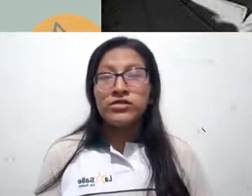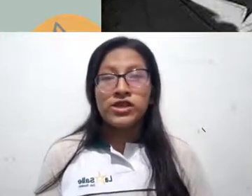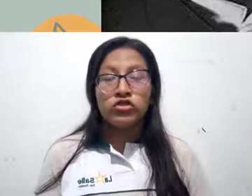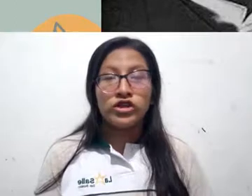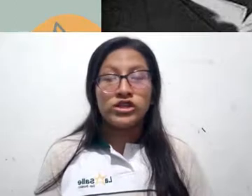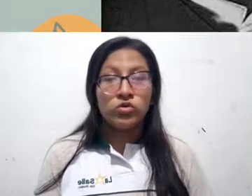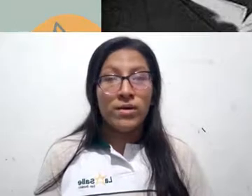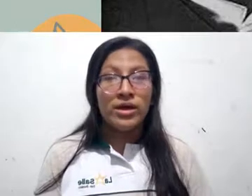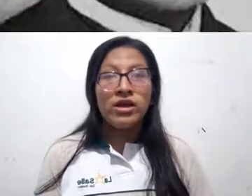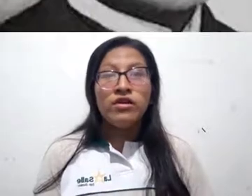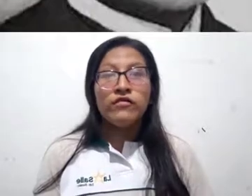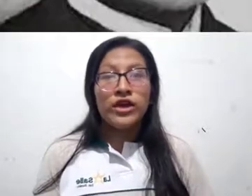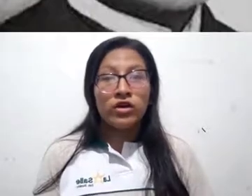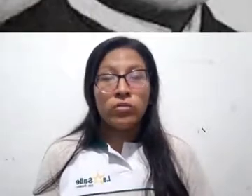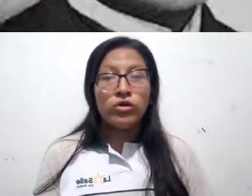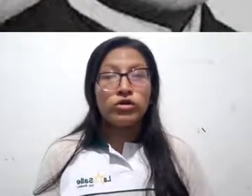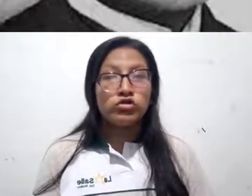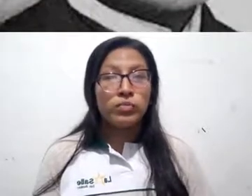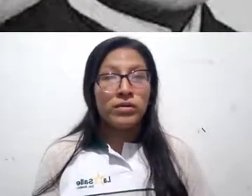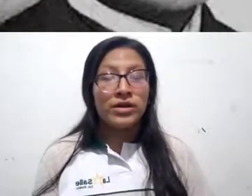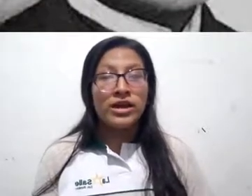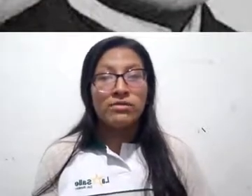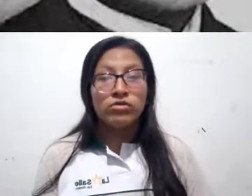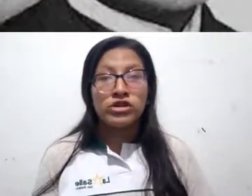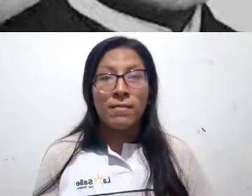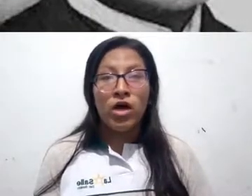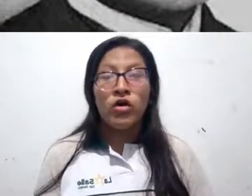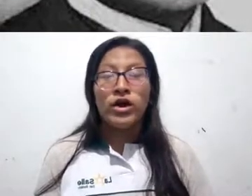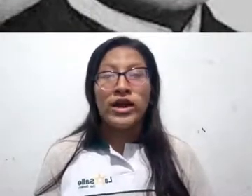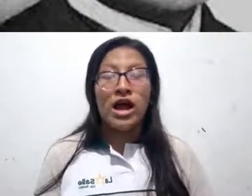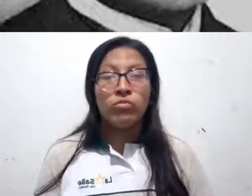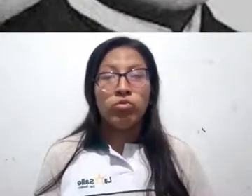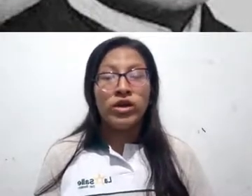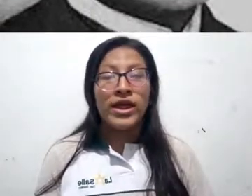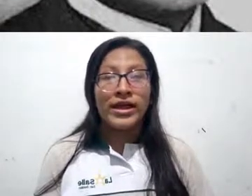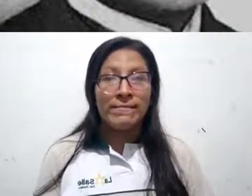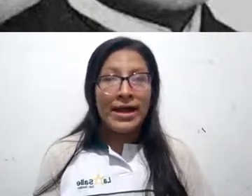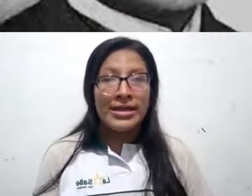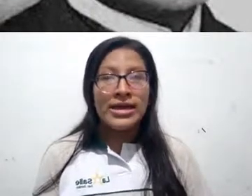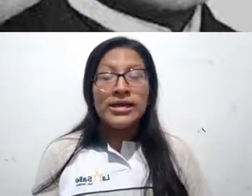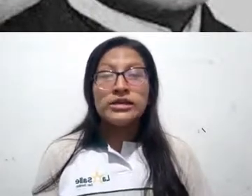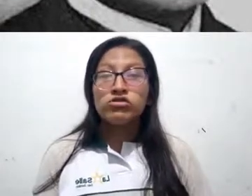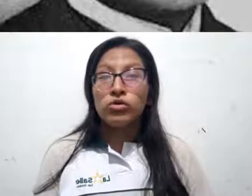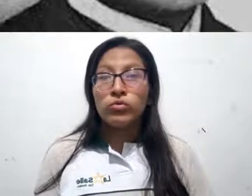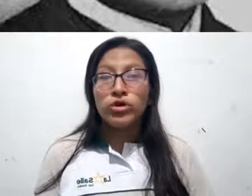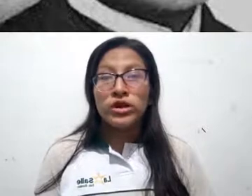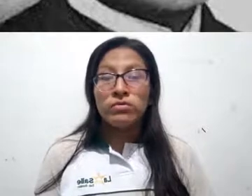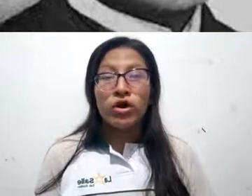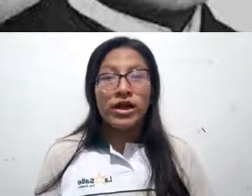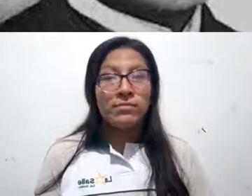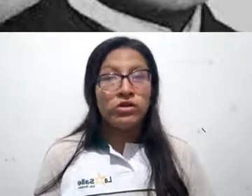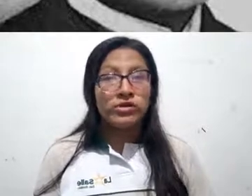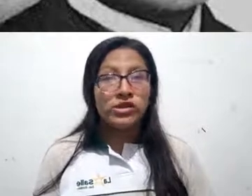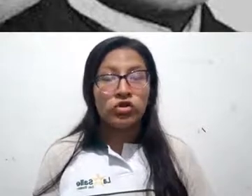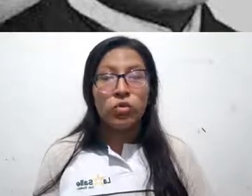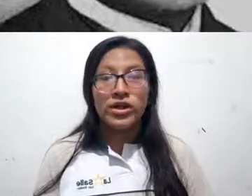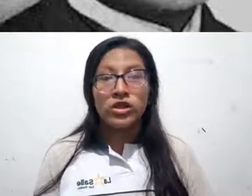En 1919, Fierro publicó su primer libro llamado El Abdul en el Valle y su segundo libro